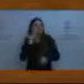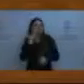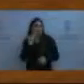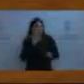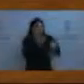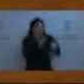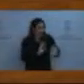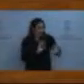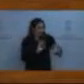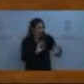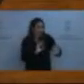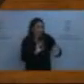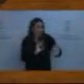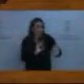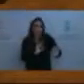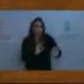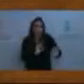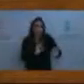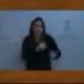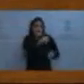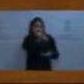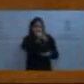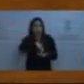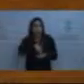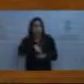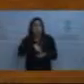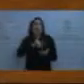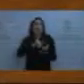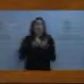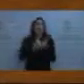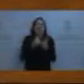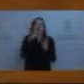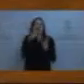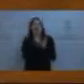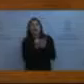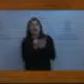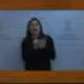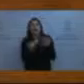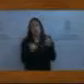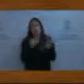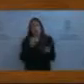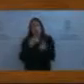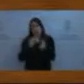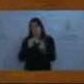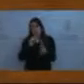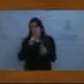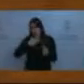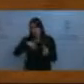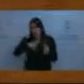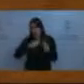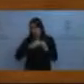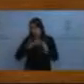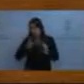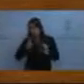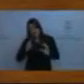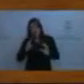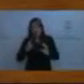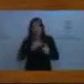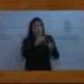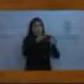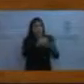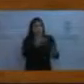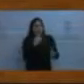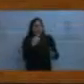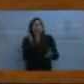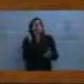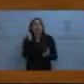negará. Y dice usted aquí, por ejemplo, tiene ese famoso plan piloto muy discutido, sabe, por nuestro grupo parlamentario, y apoya el deporte autóctono. Pues yo